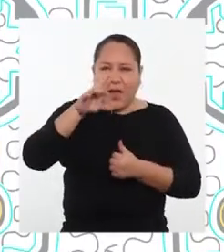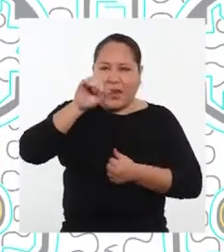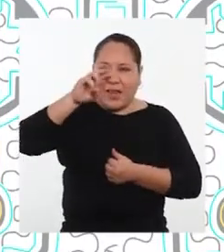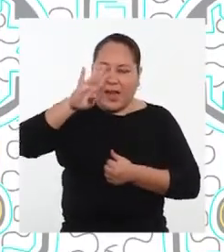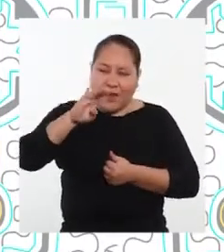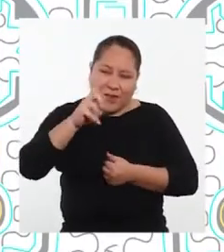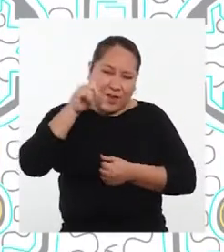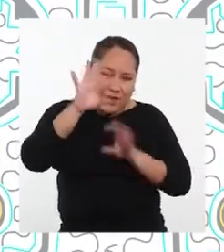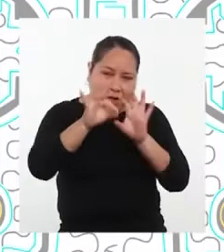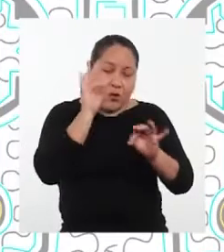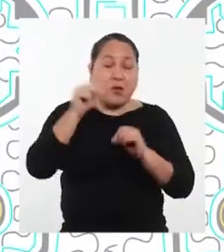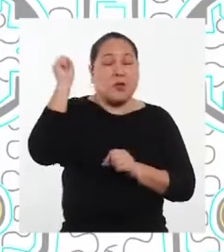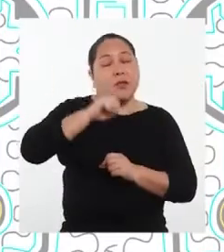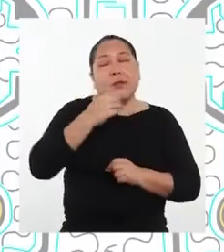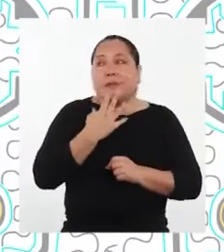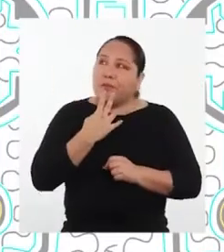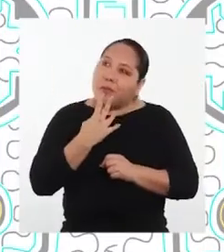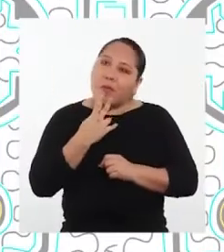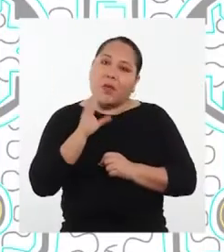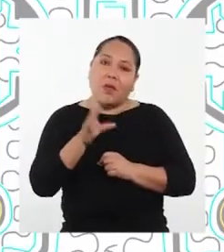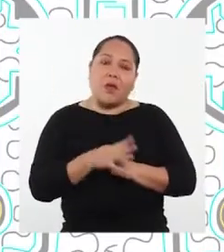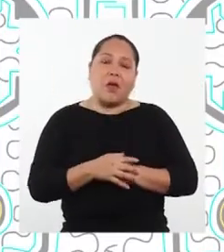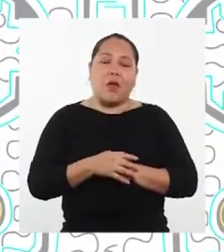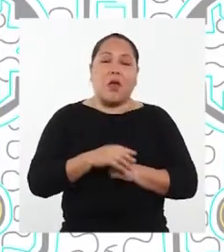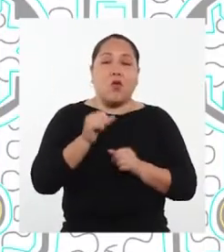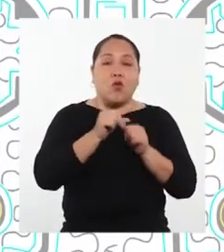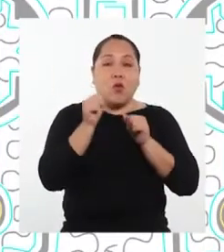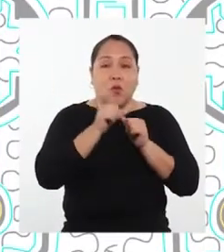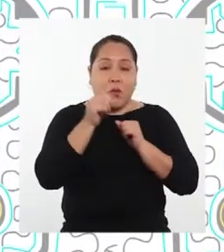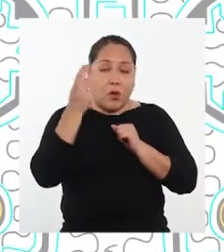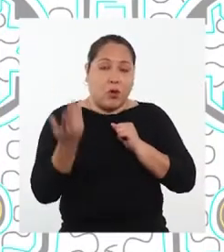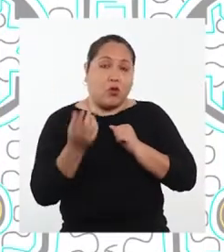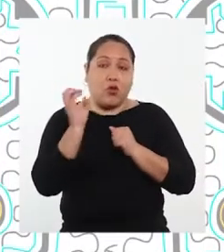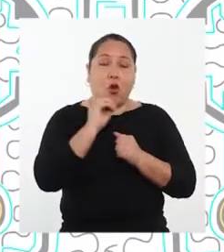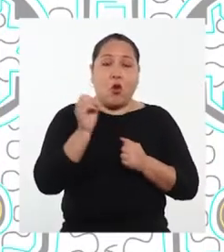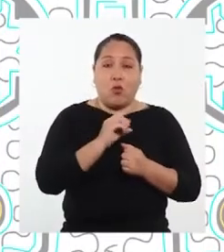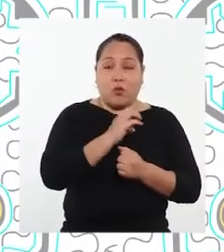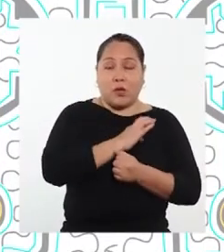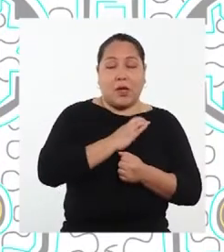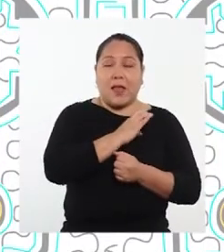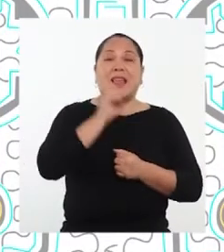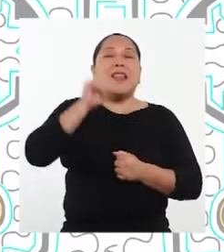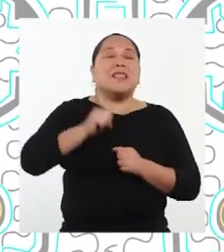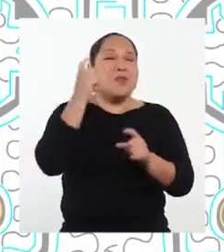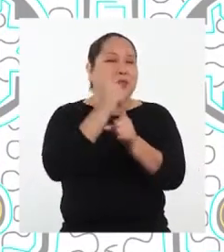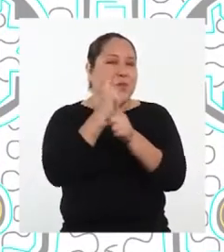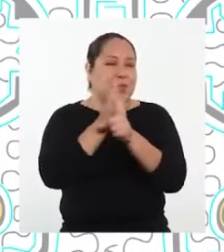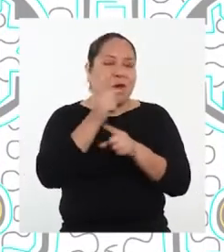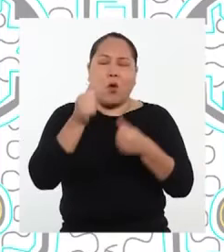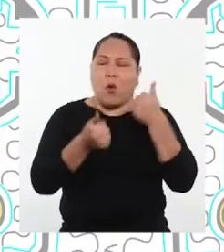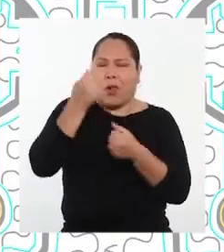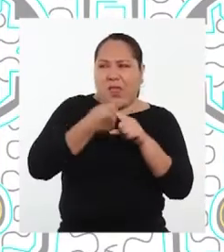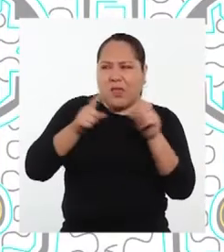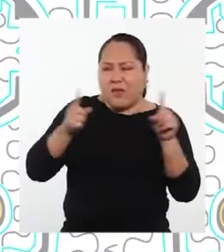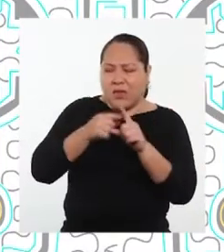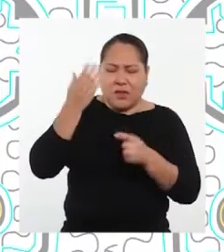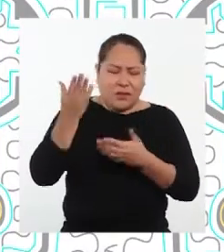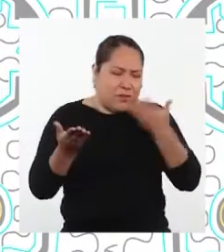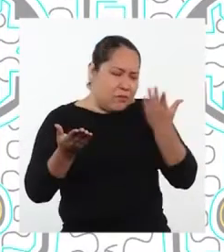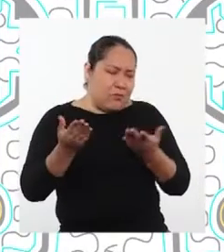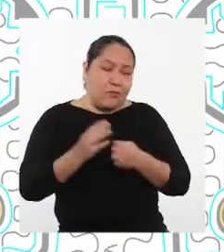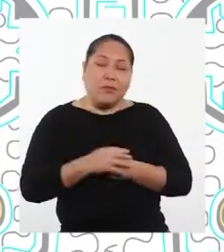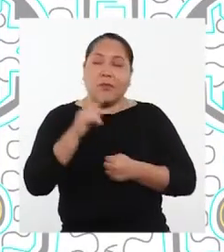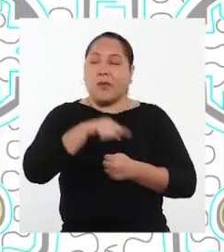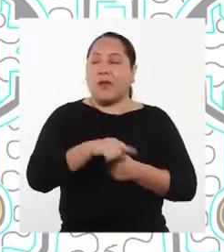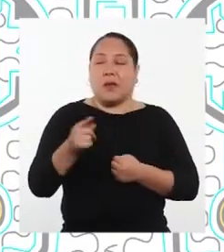variables podemos encontrar? Claro, pueden ser cuantitativas o cualitativas. ¡Genial! ¿Y qué